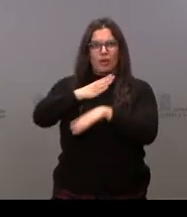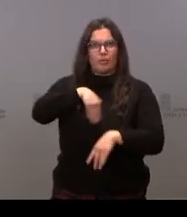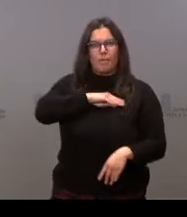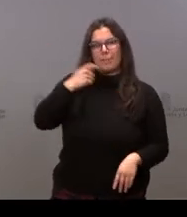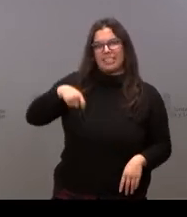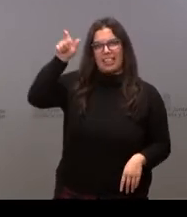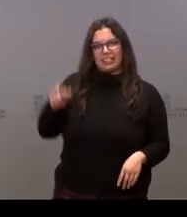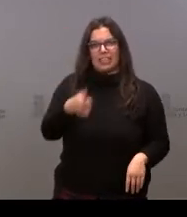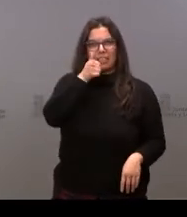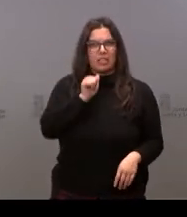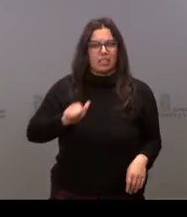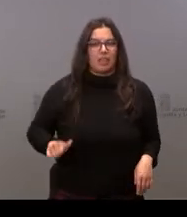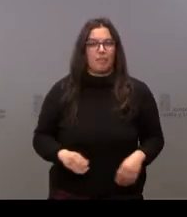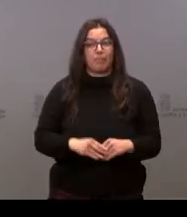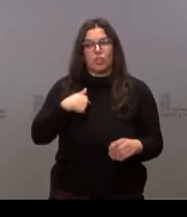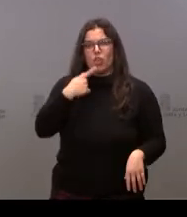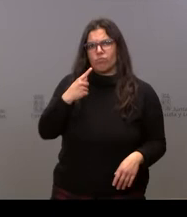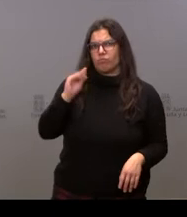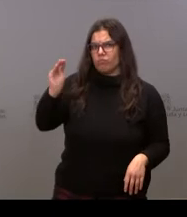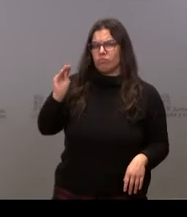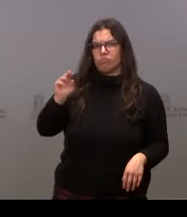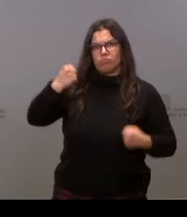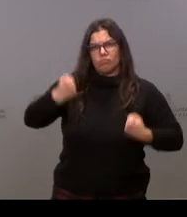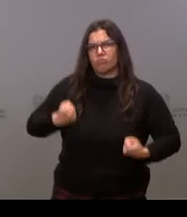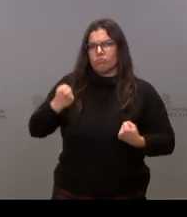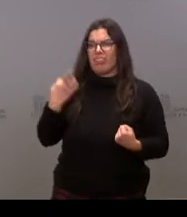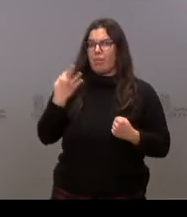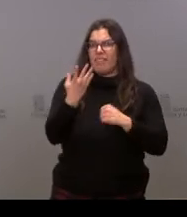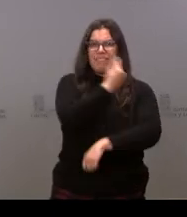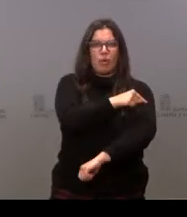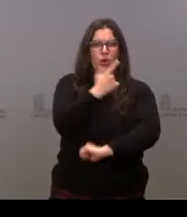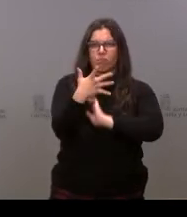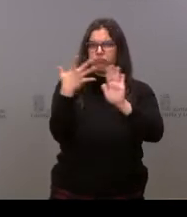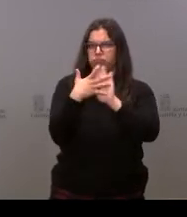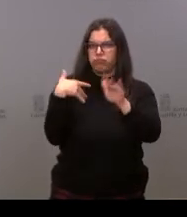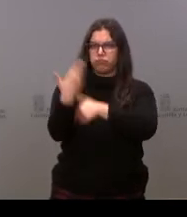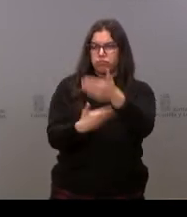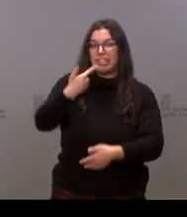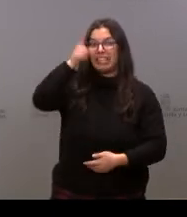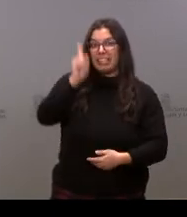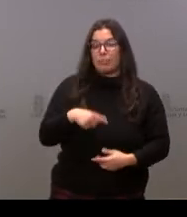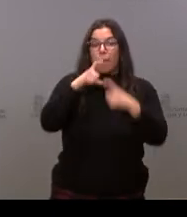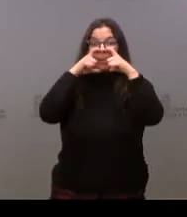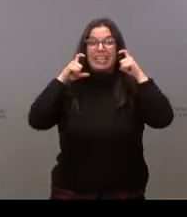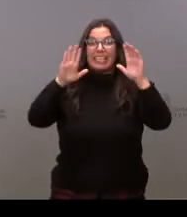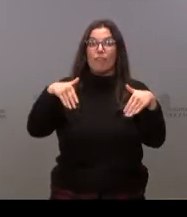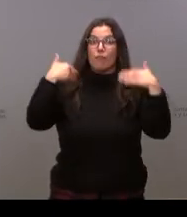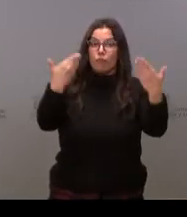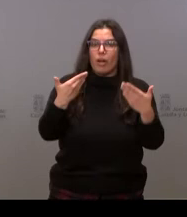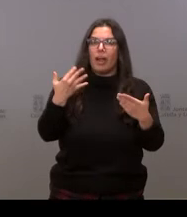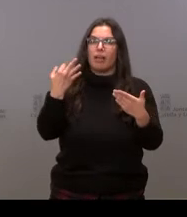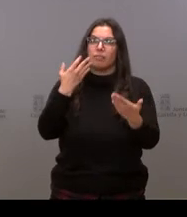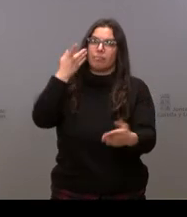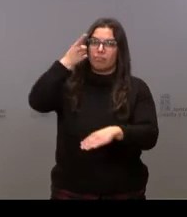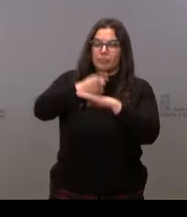sánchez insistiré en la necesidad de acelerar la vacunación del uso de las mascarillas en el exterior cuando no